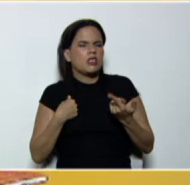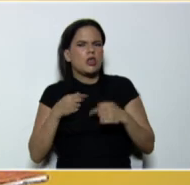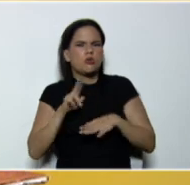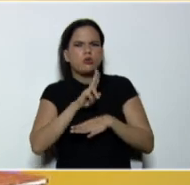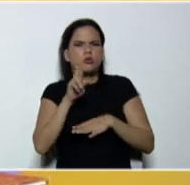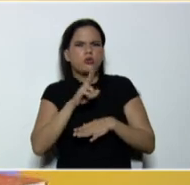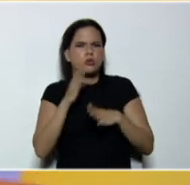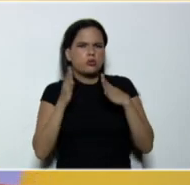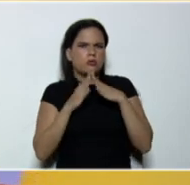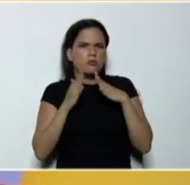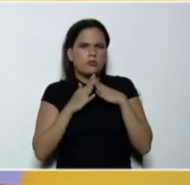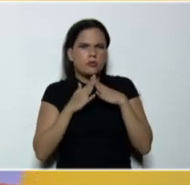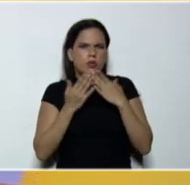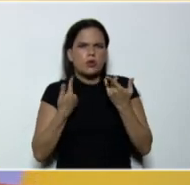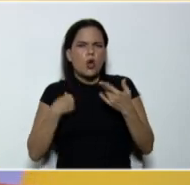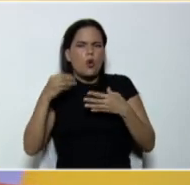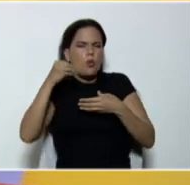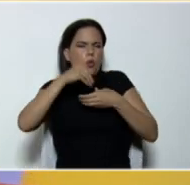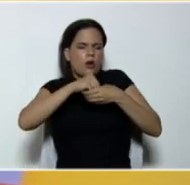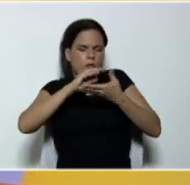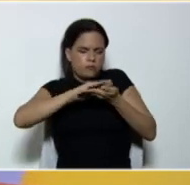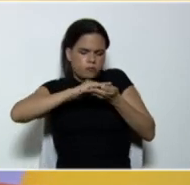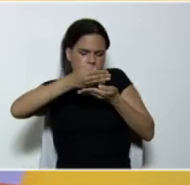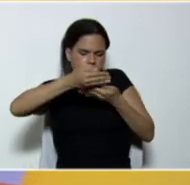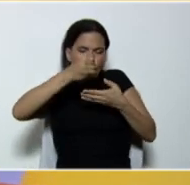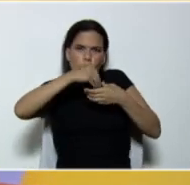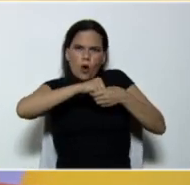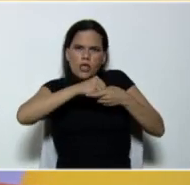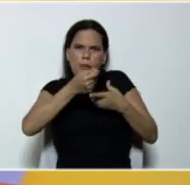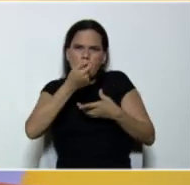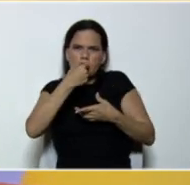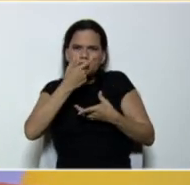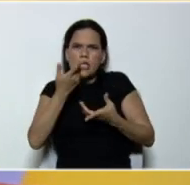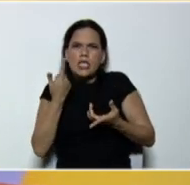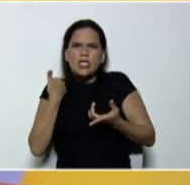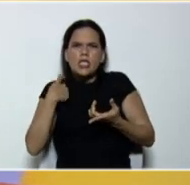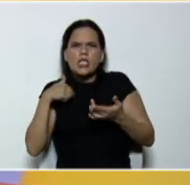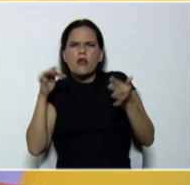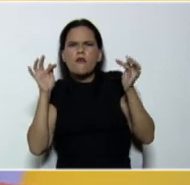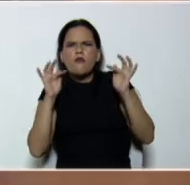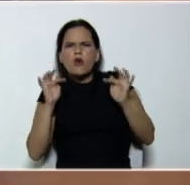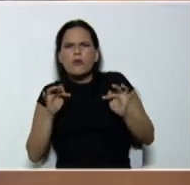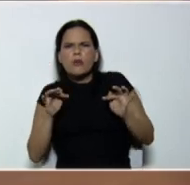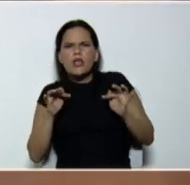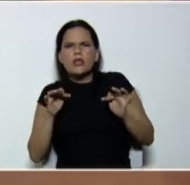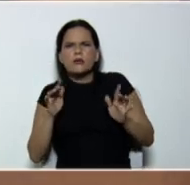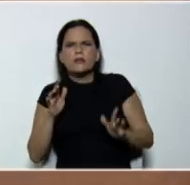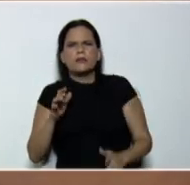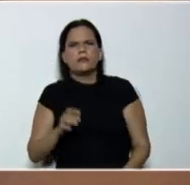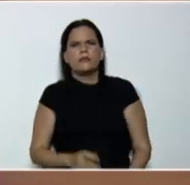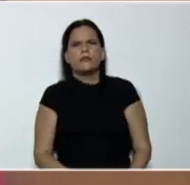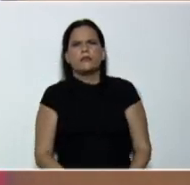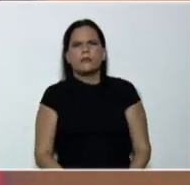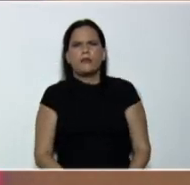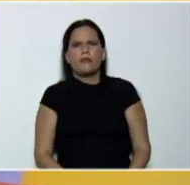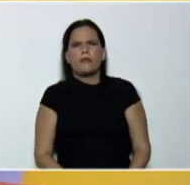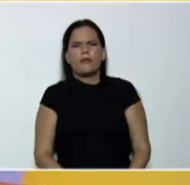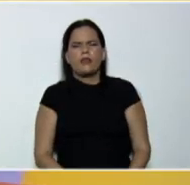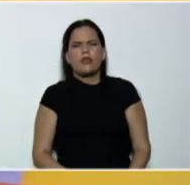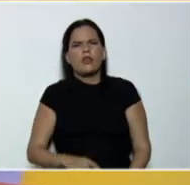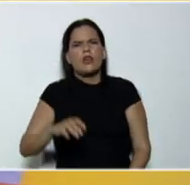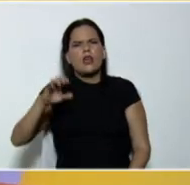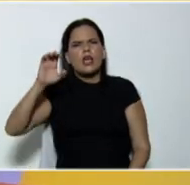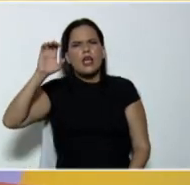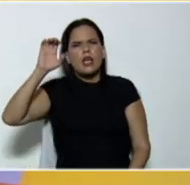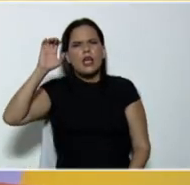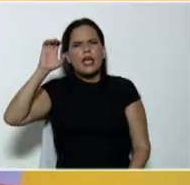un pastillero y este pastillero tiene forma de heptágono. ¿Por qué será heptágono? Porque tiene 7